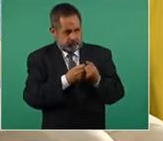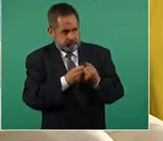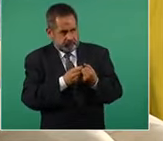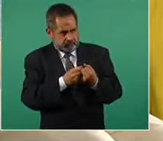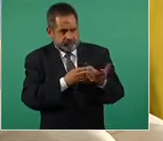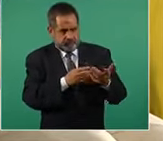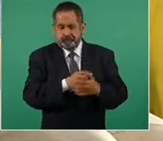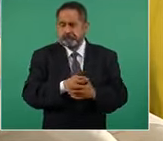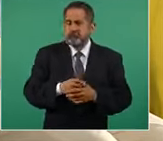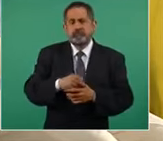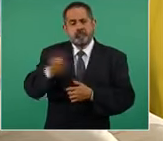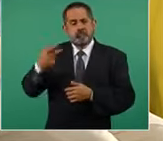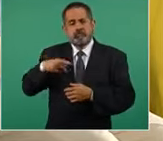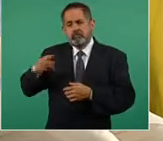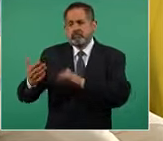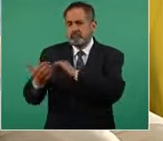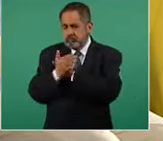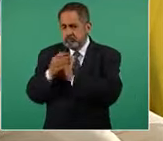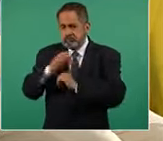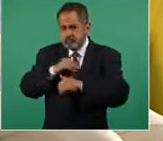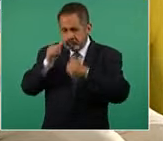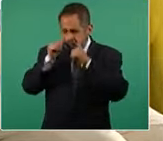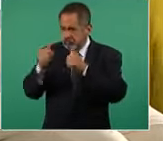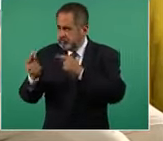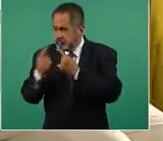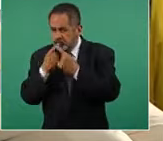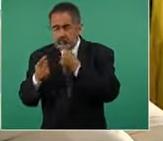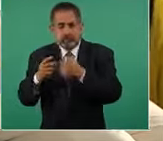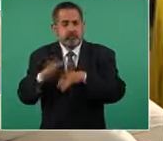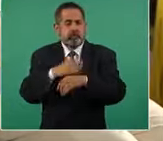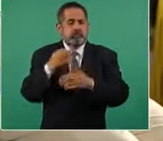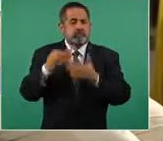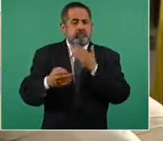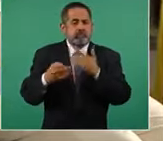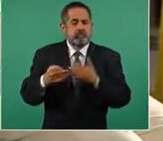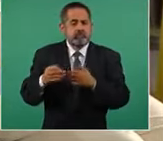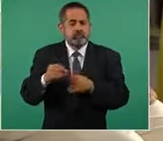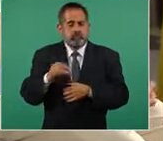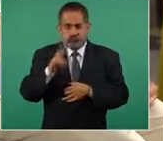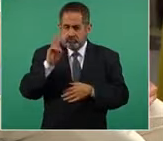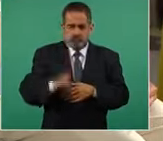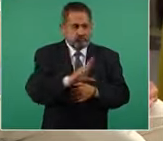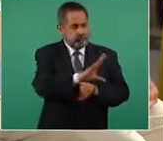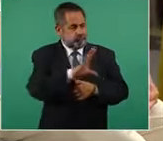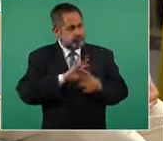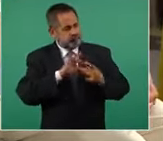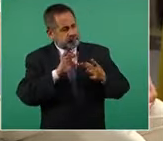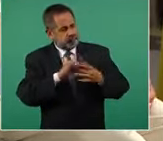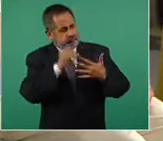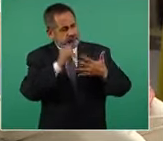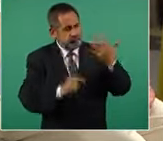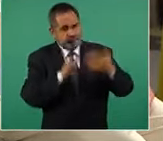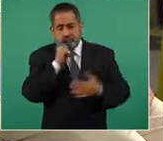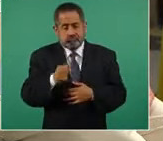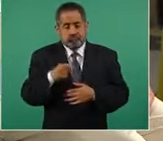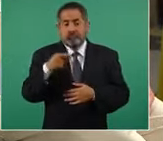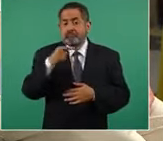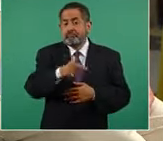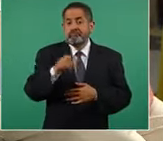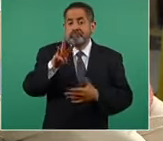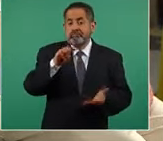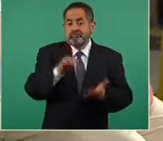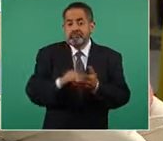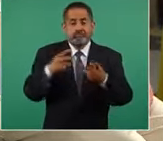solicita que si también los puede escuchar, porque dice que no le contaron mucho acerca de los 3,000